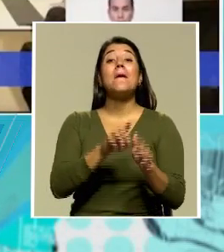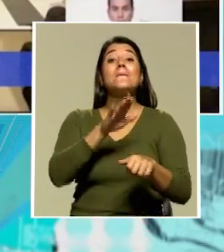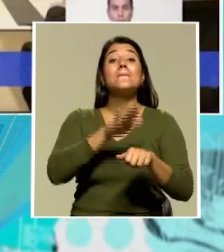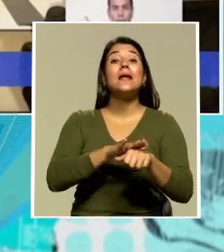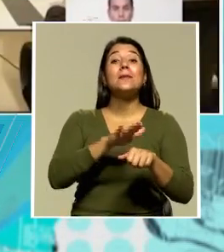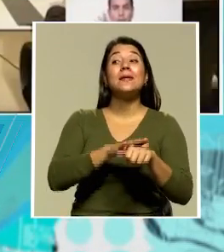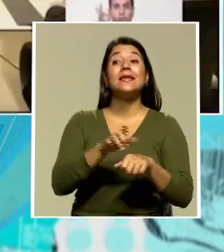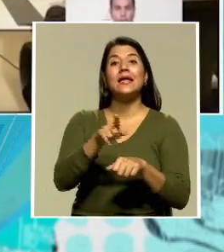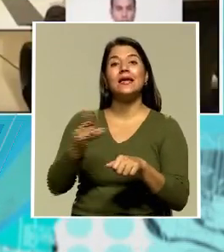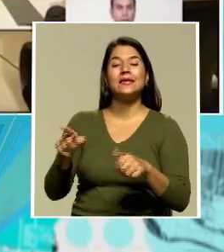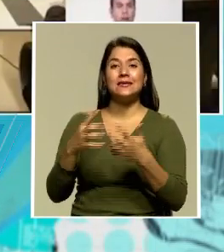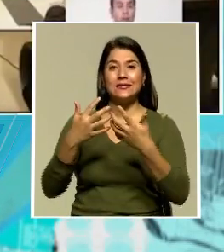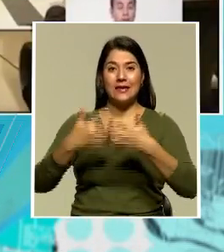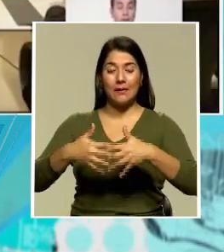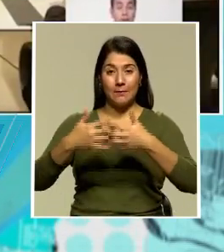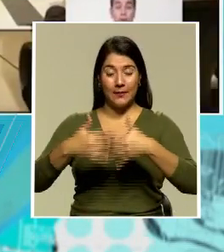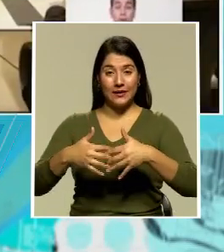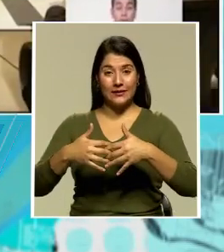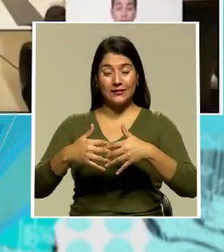la exención de